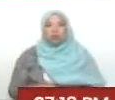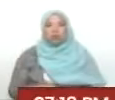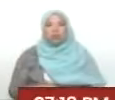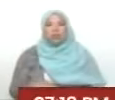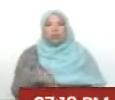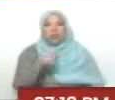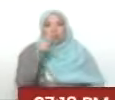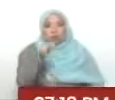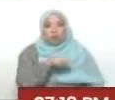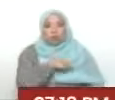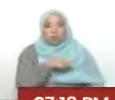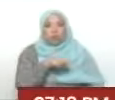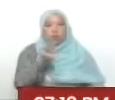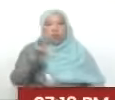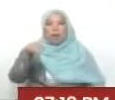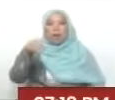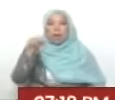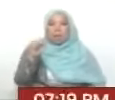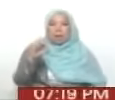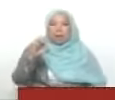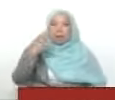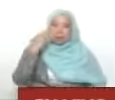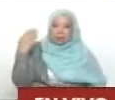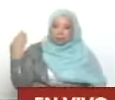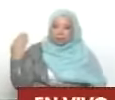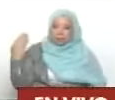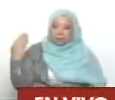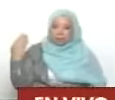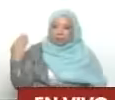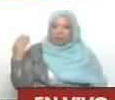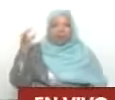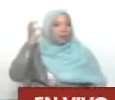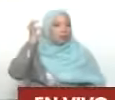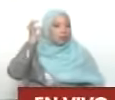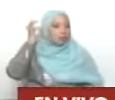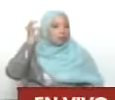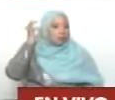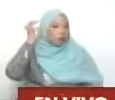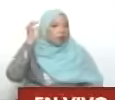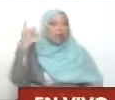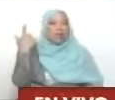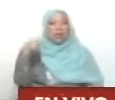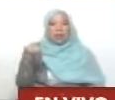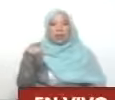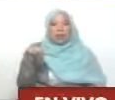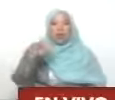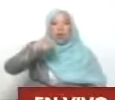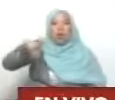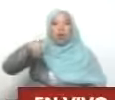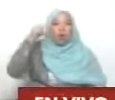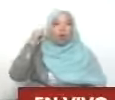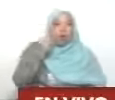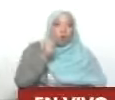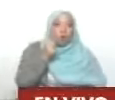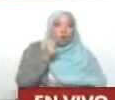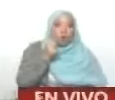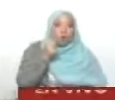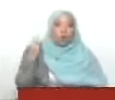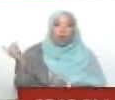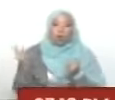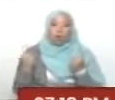Telesur, Madeleine García y Julio Riobó. Soy de ustedes, pues.